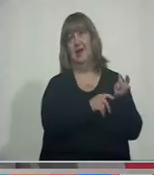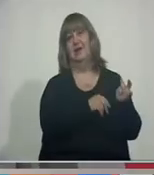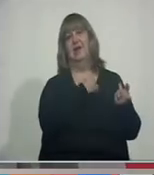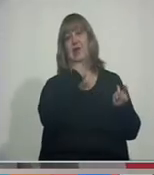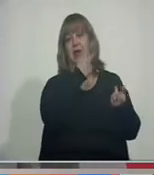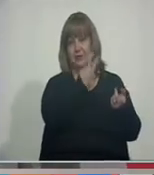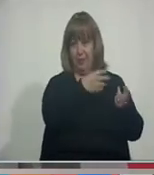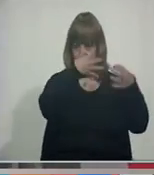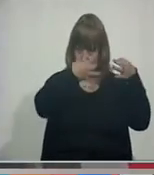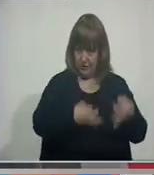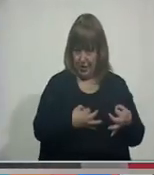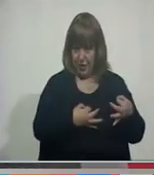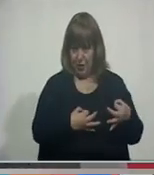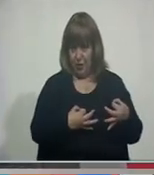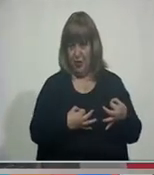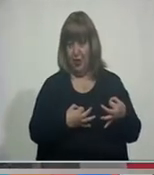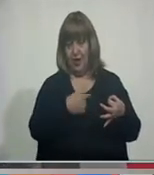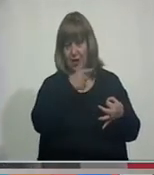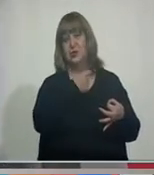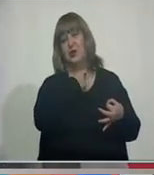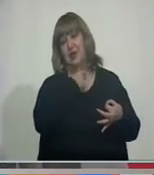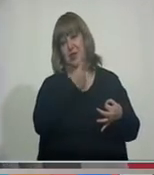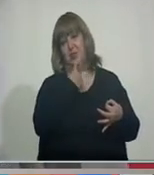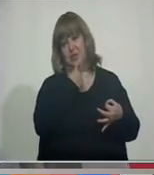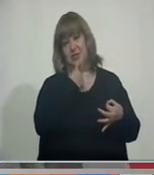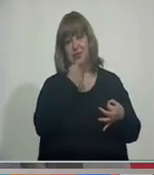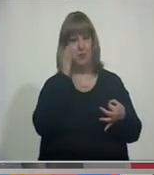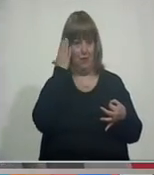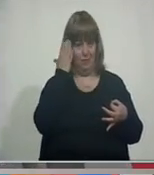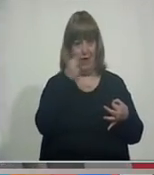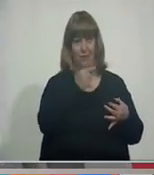seria. Seria. Esto es lo que propone Zuckerberg. Después lo que se haga en la intimidad no nos corresponde. No se van.